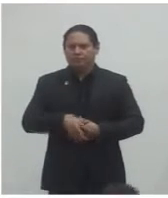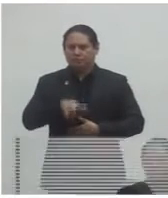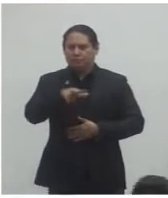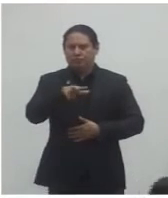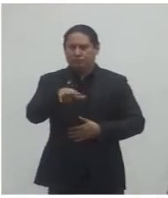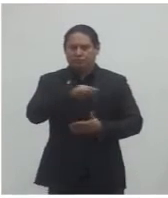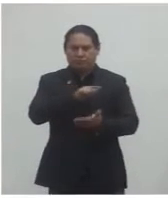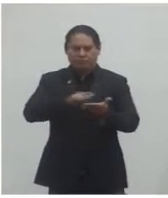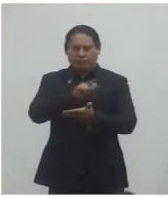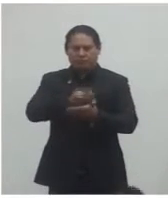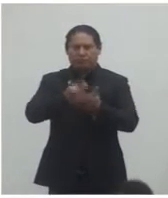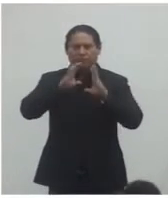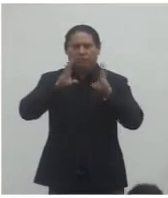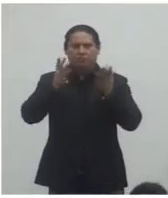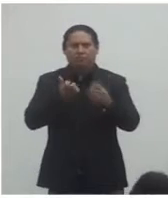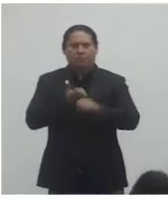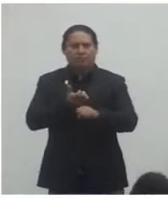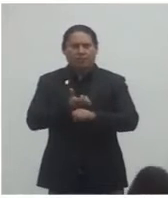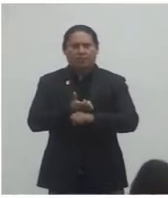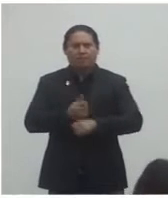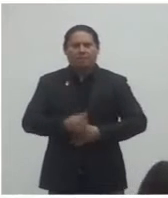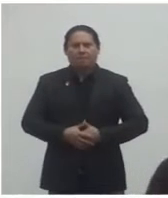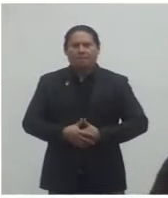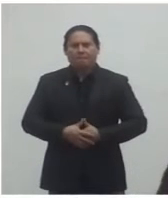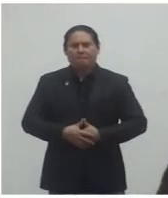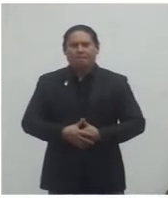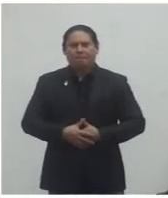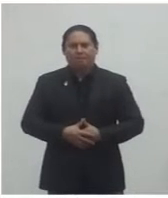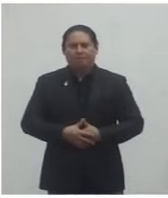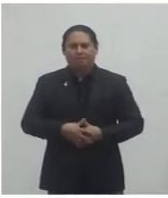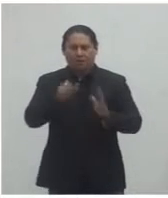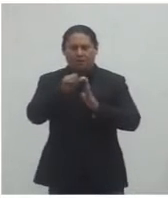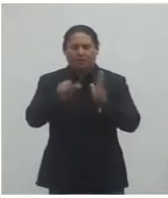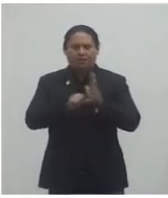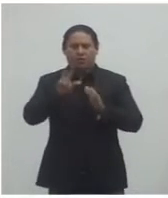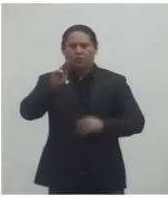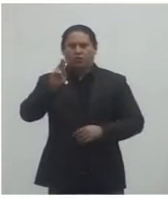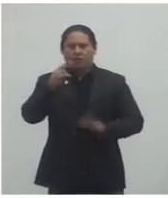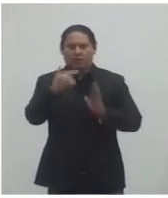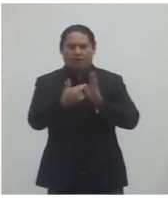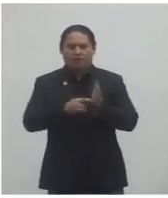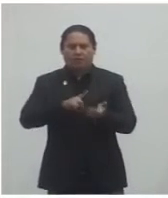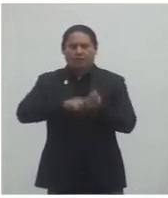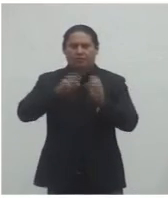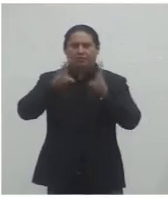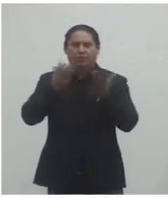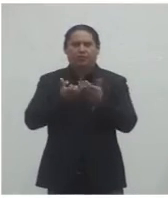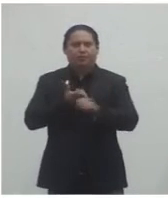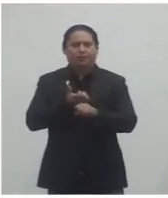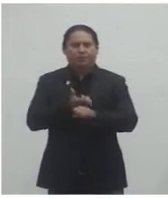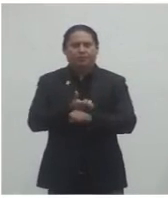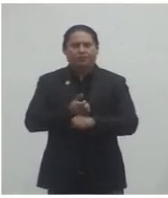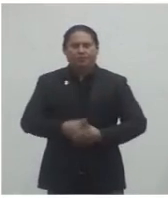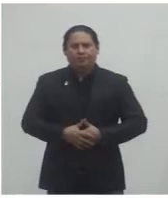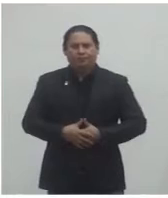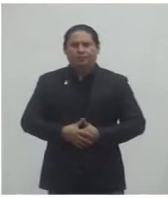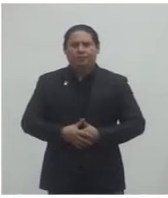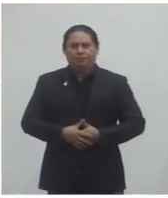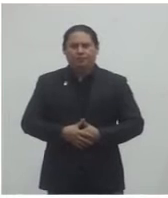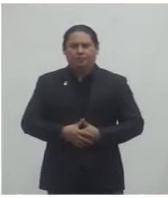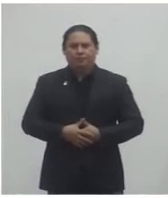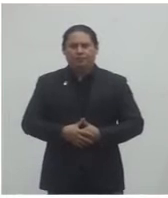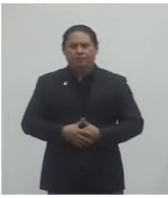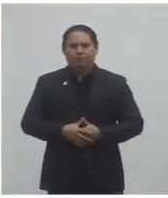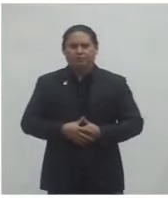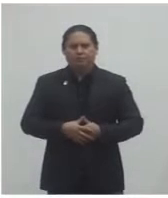18 de la Ley Orgánica del Congreso del Estado de Chiapas y en el artículo 80 del reglamento anterior de este Poder Legislativo, los integrantes